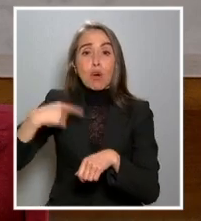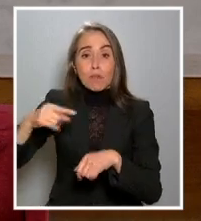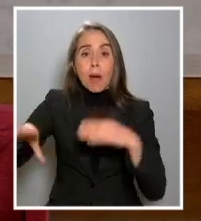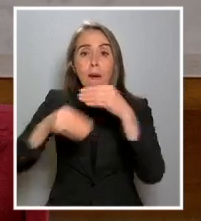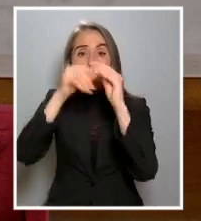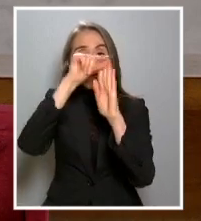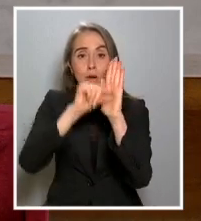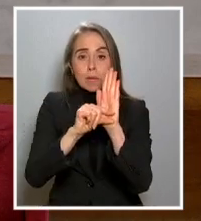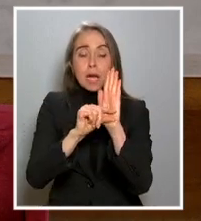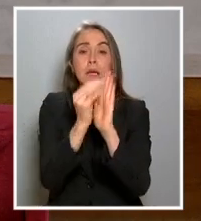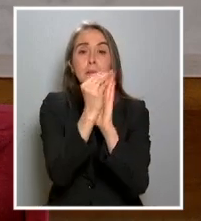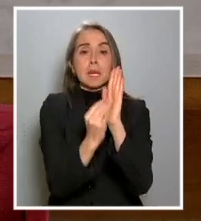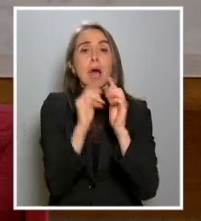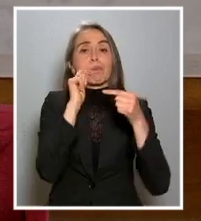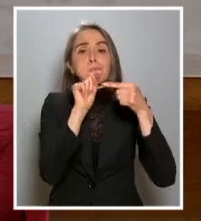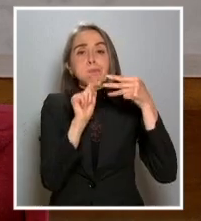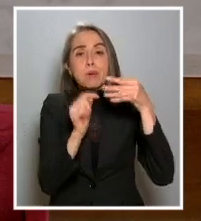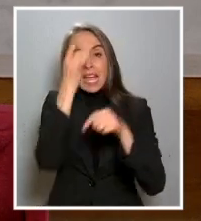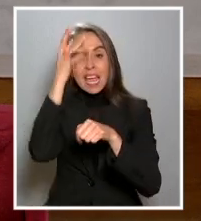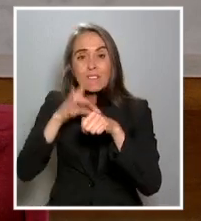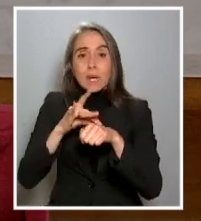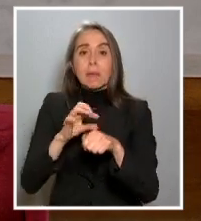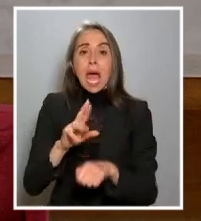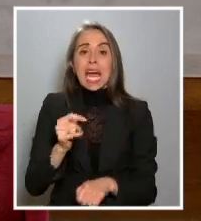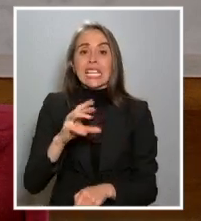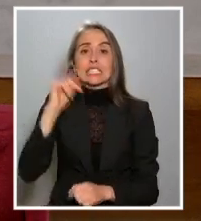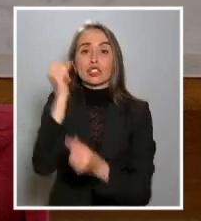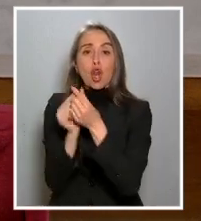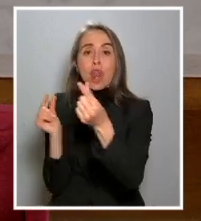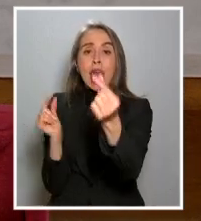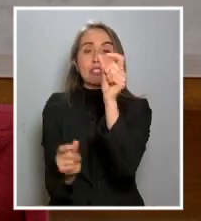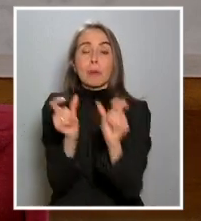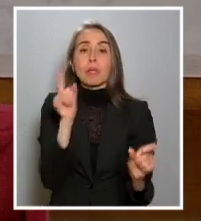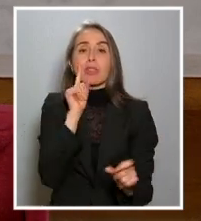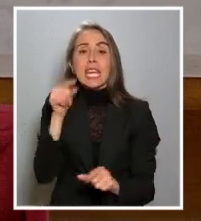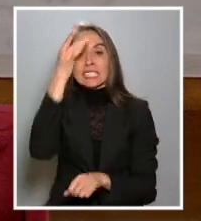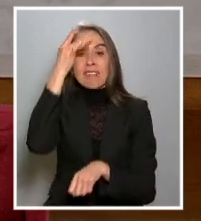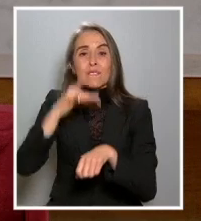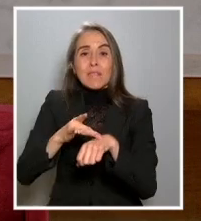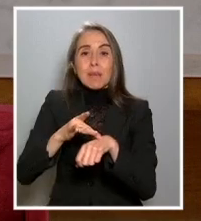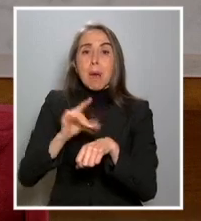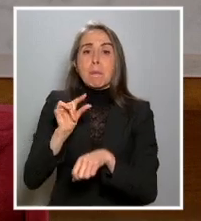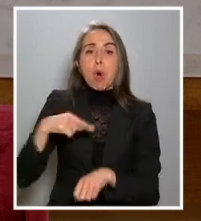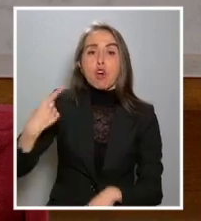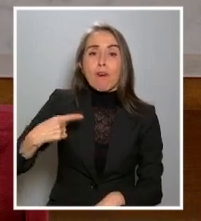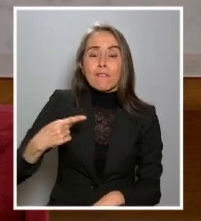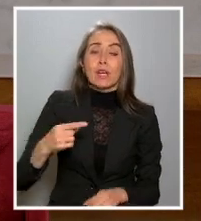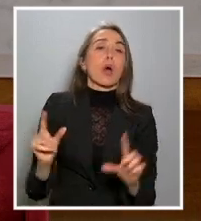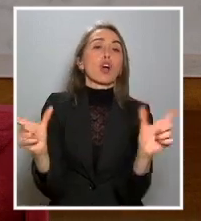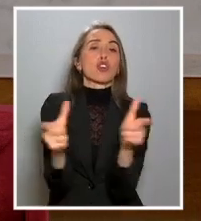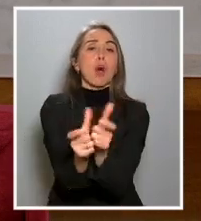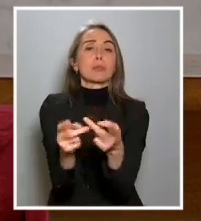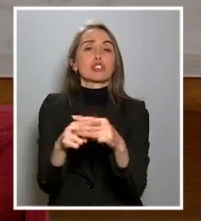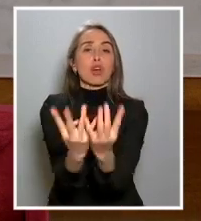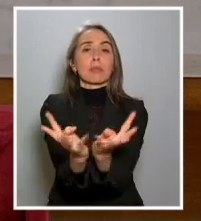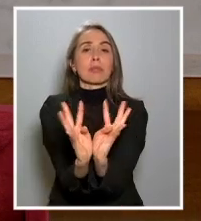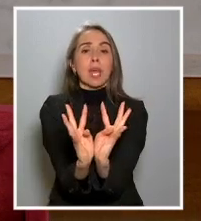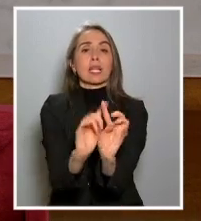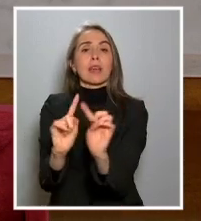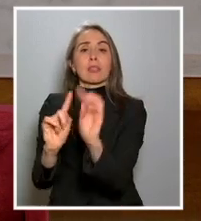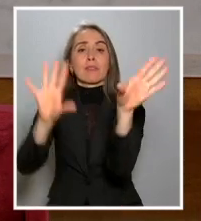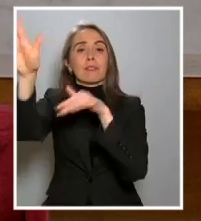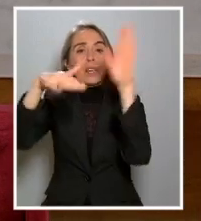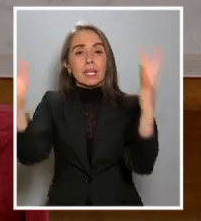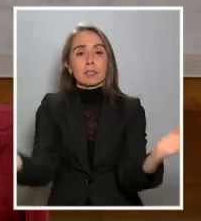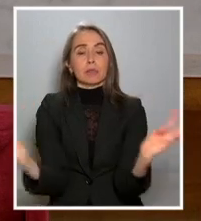poder definir estas enfermedades, generar un registro nacional de personas que lo padecen y crear una comisión técnica integrada por diversos actores